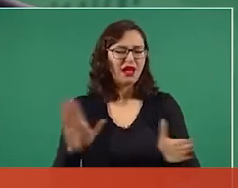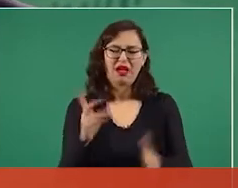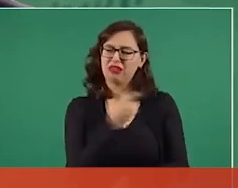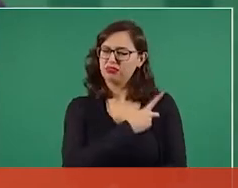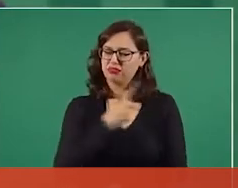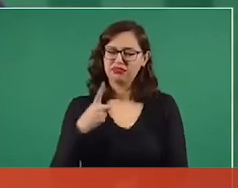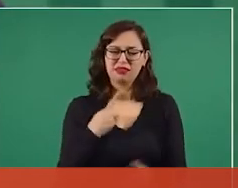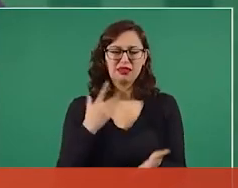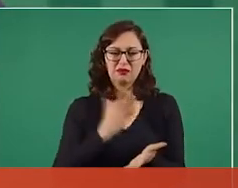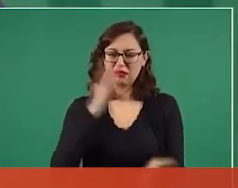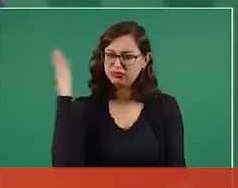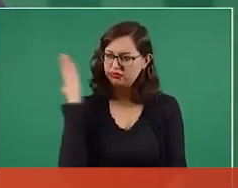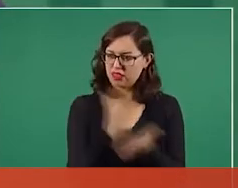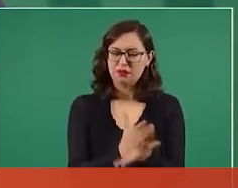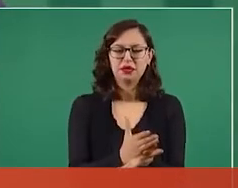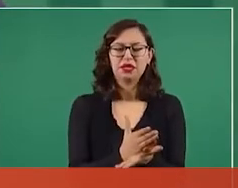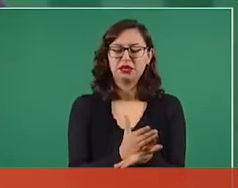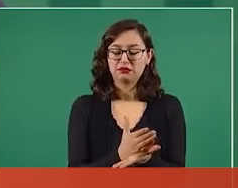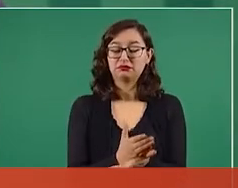Tengo la constancia